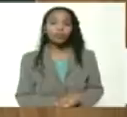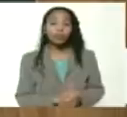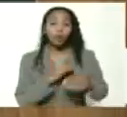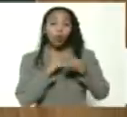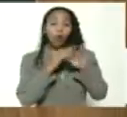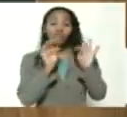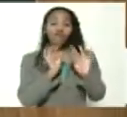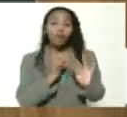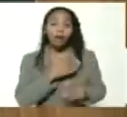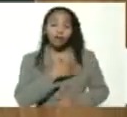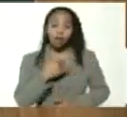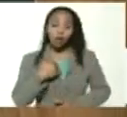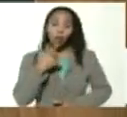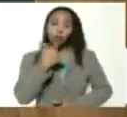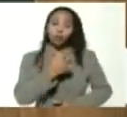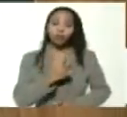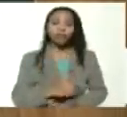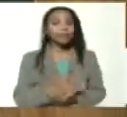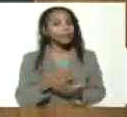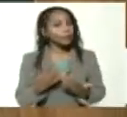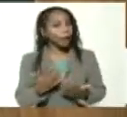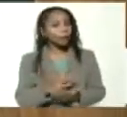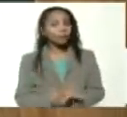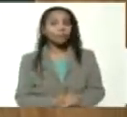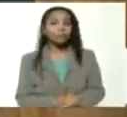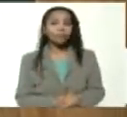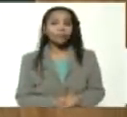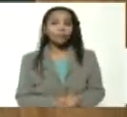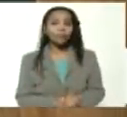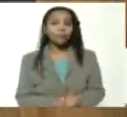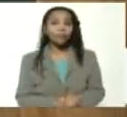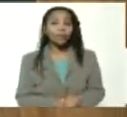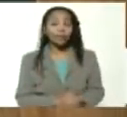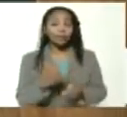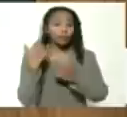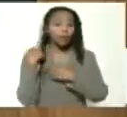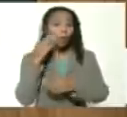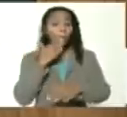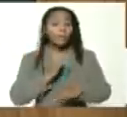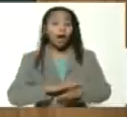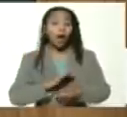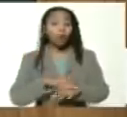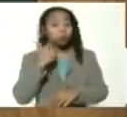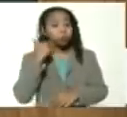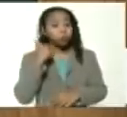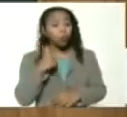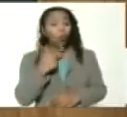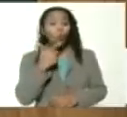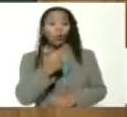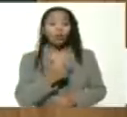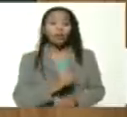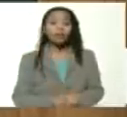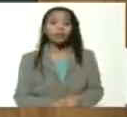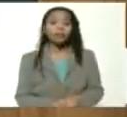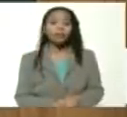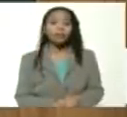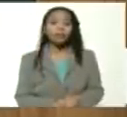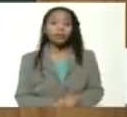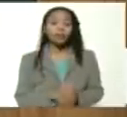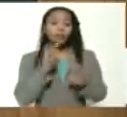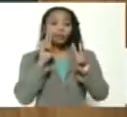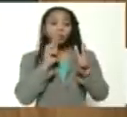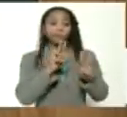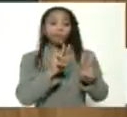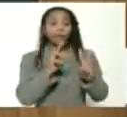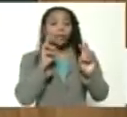Igualmente quiero destacar que en lo que respecta a los delitos comunes, como dije, bueno, lo que tiene que ver con el